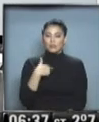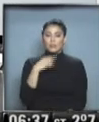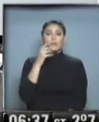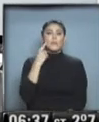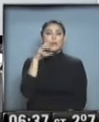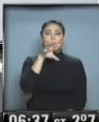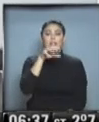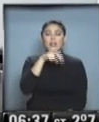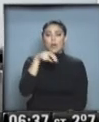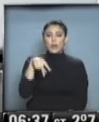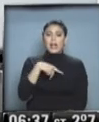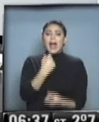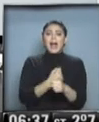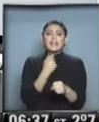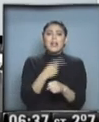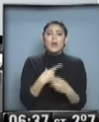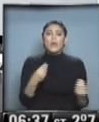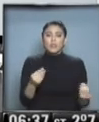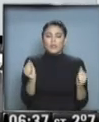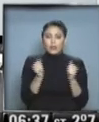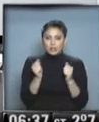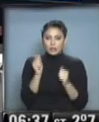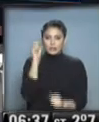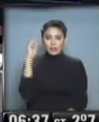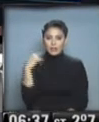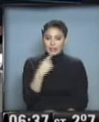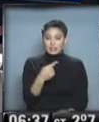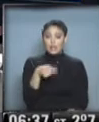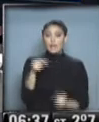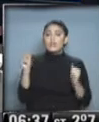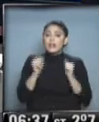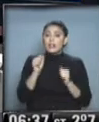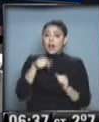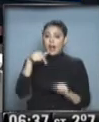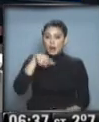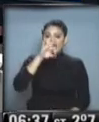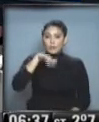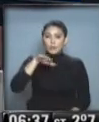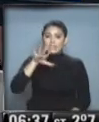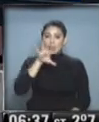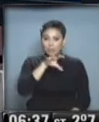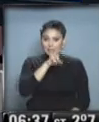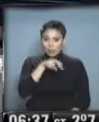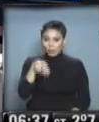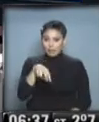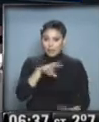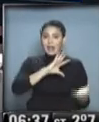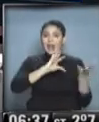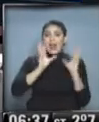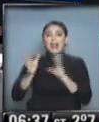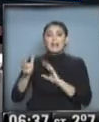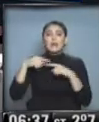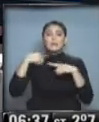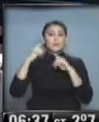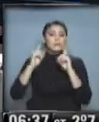quisiera saber hasta cuándo la ola polar. Y allí también la mañana está bastante fría. Hoy 5 grados bajo cero en estos momentos en Neuquén. Allí las condiciones meteorológicas